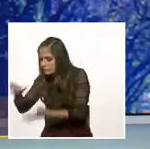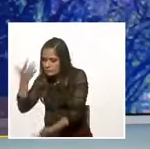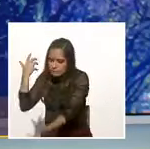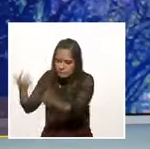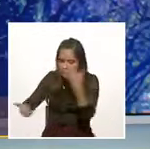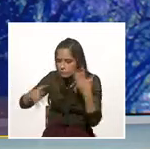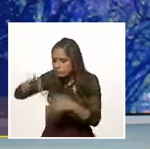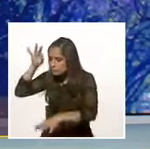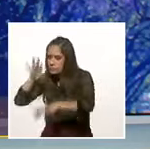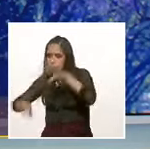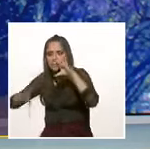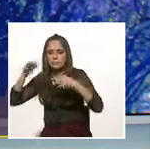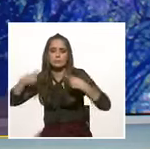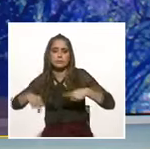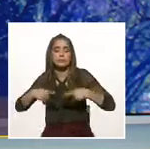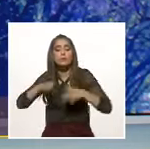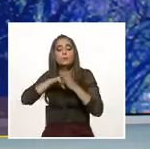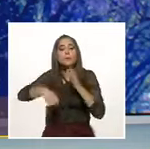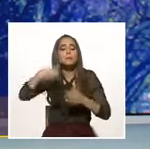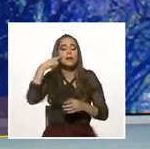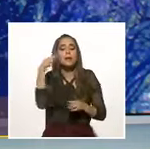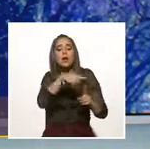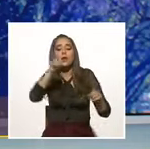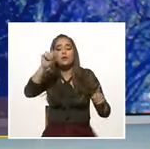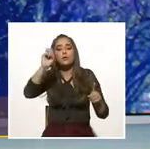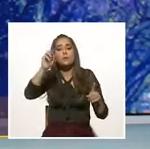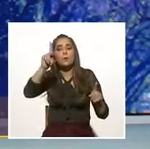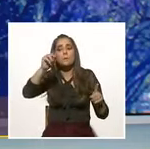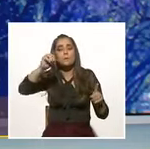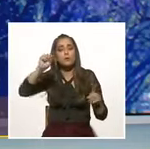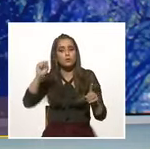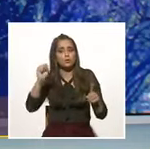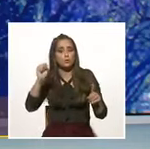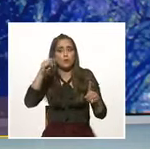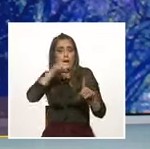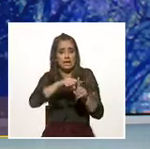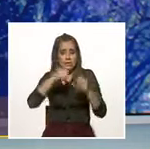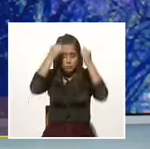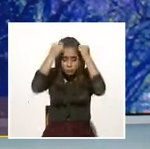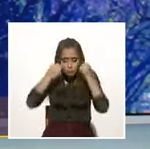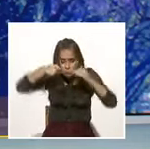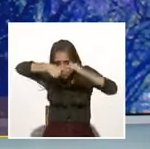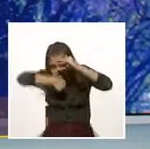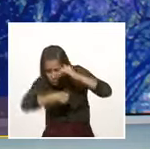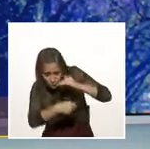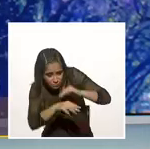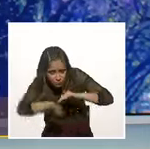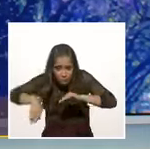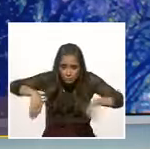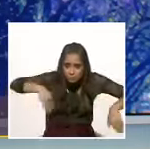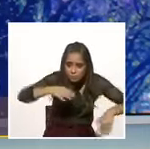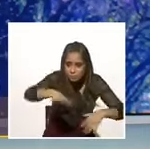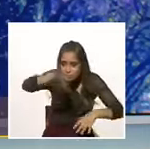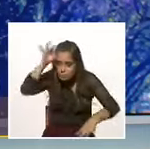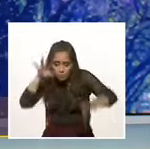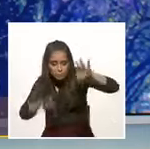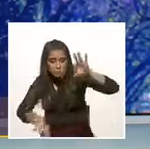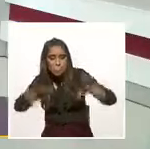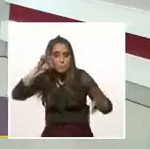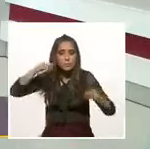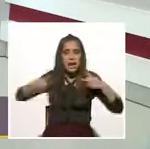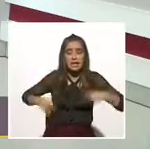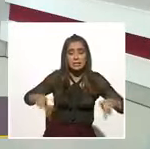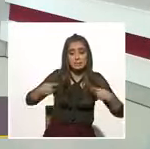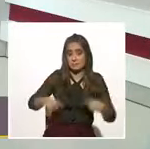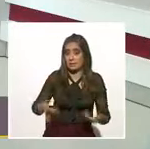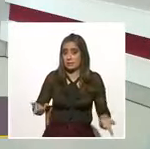parece que también es un ejemplo de resiliencia impresionante, ¿no? Porque arriesgan la propia vida en aras de salvar las vidas de los demás. Sí, y